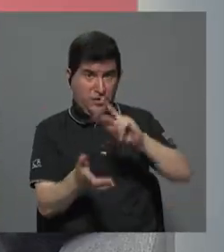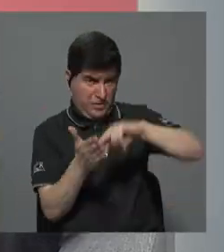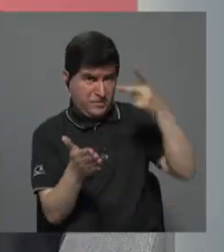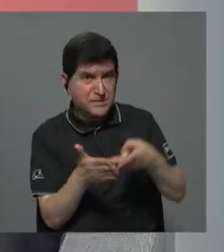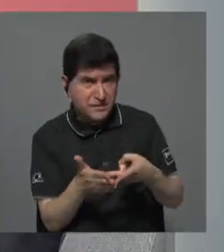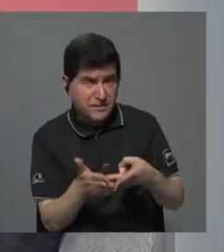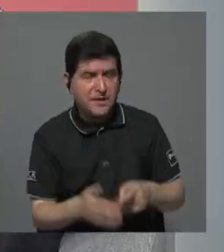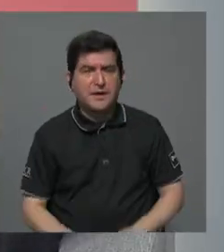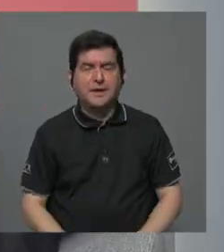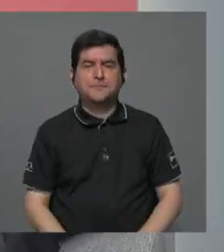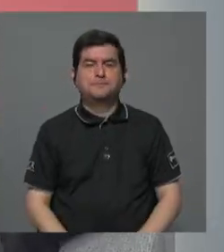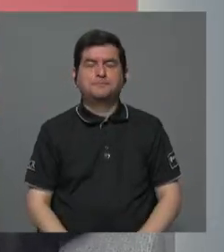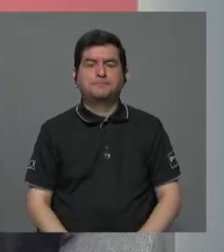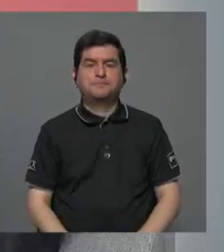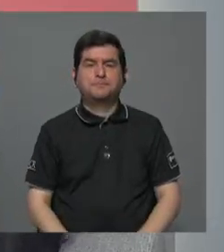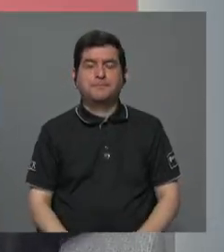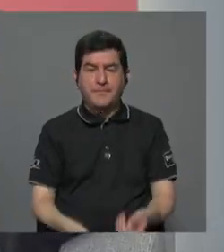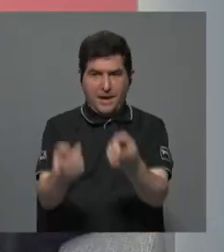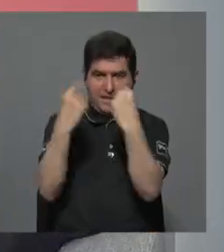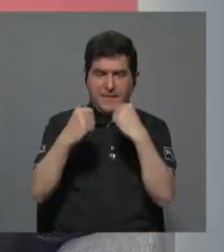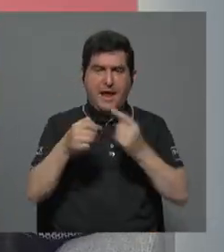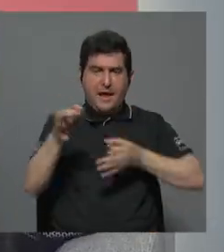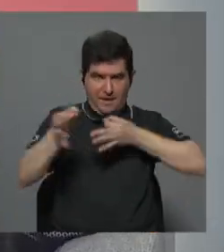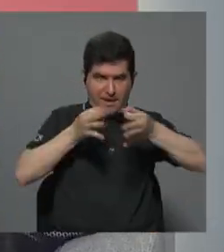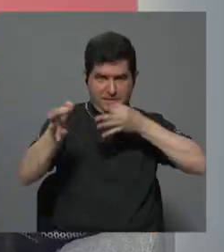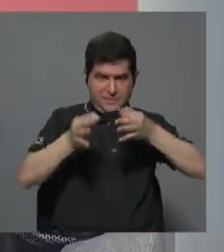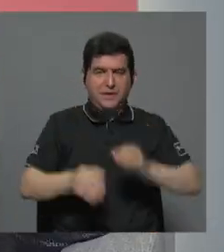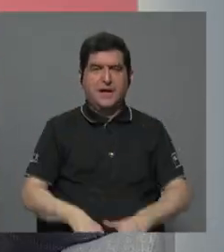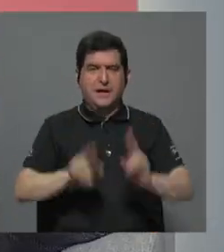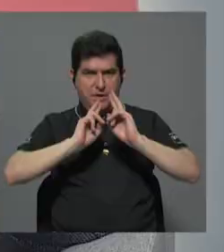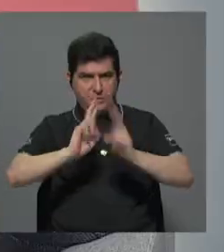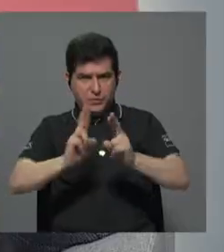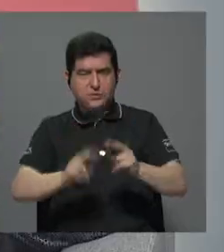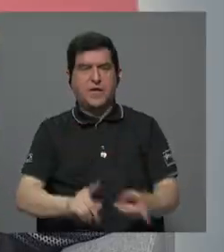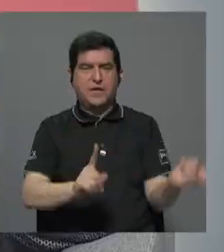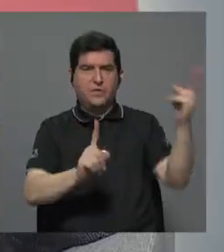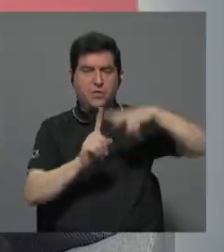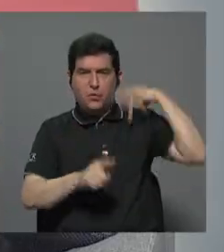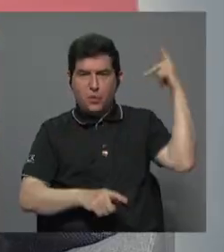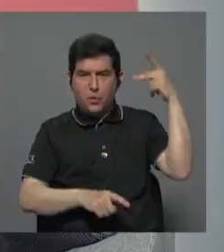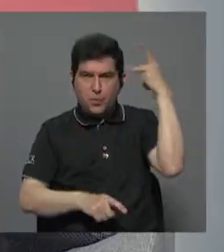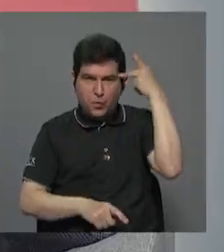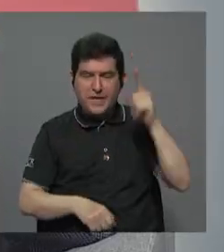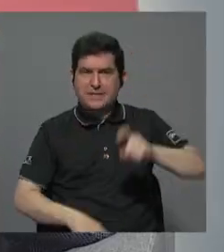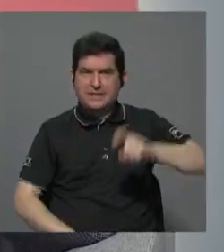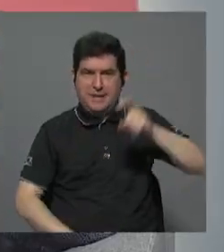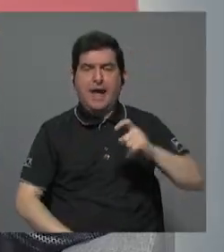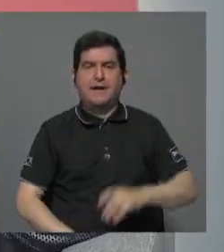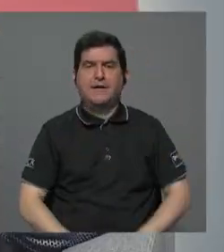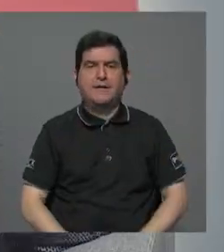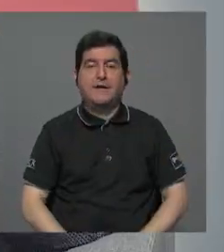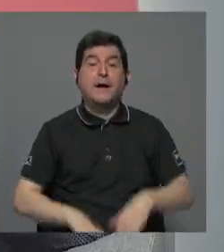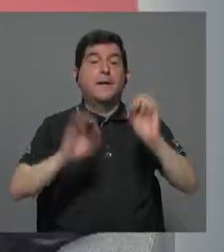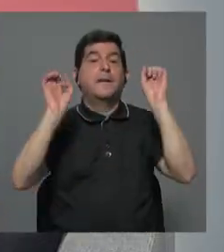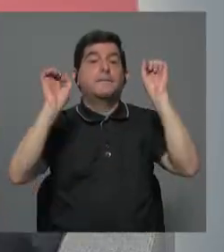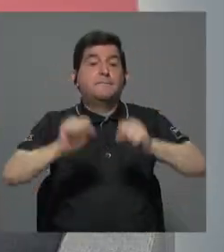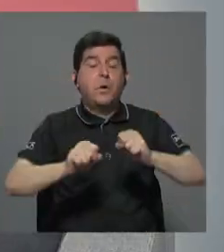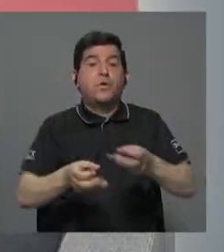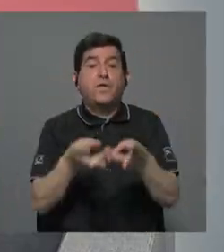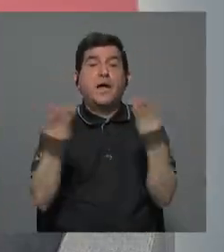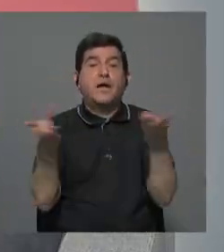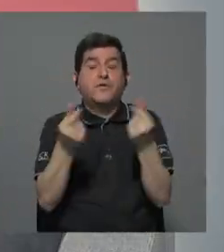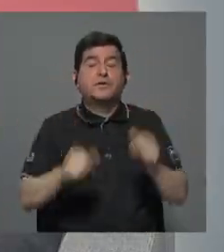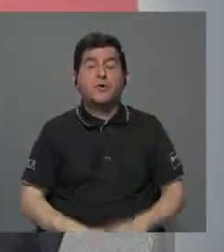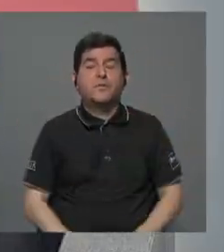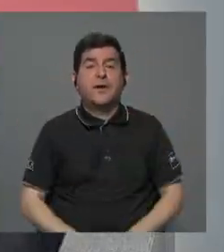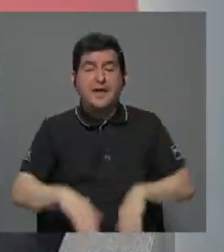llamar a cuentas y implementar las políticas necesarias para llegar y resolver